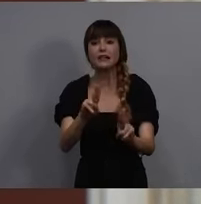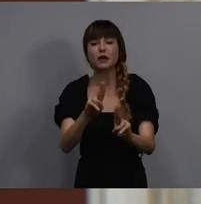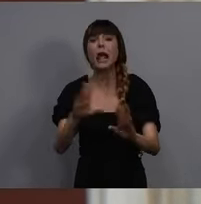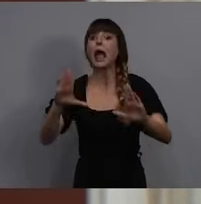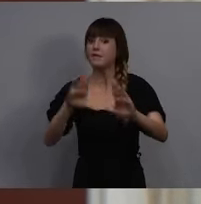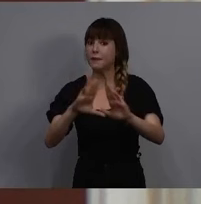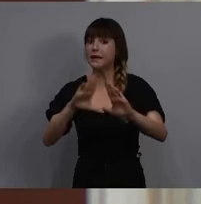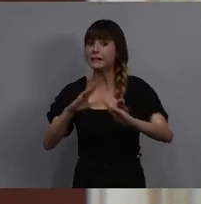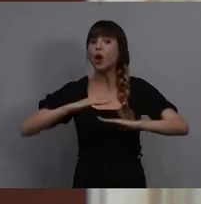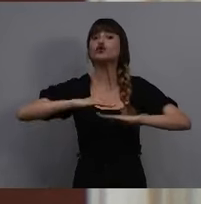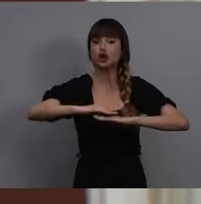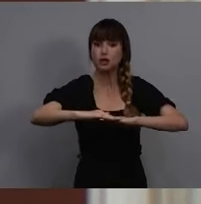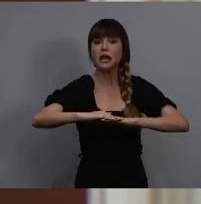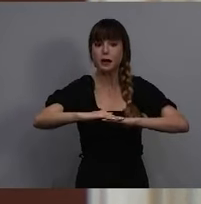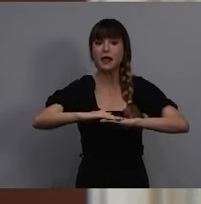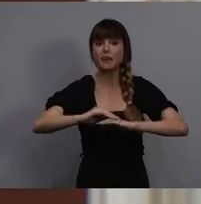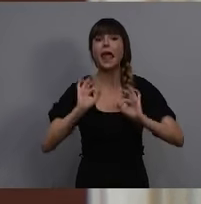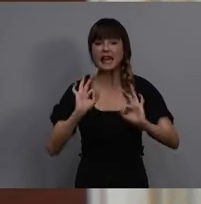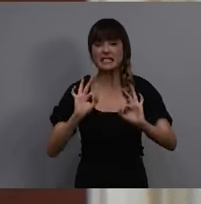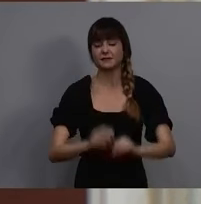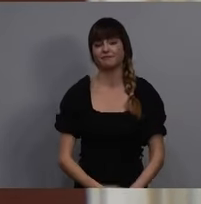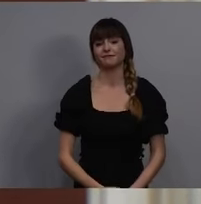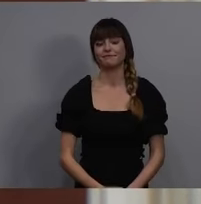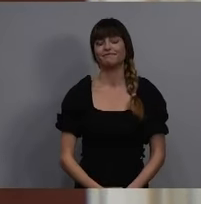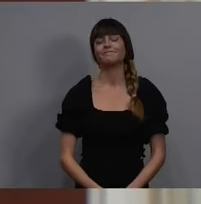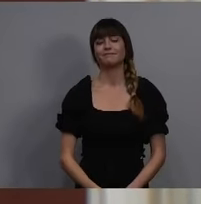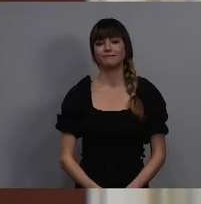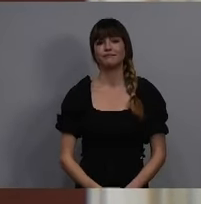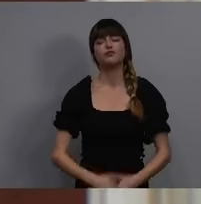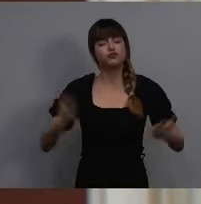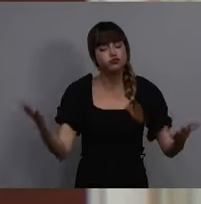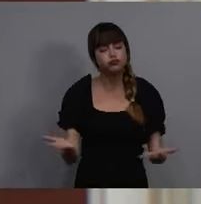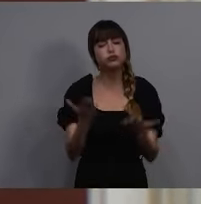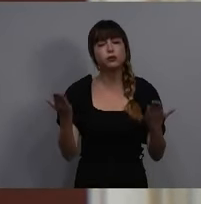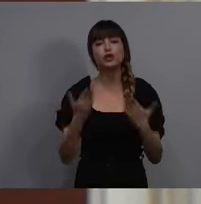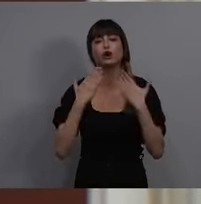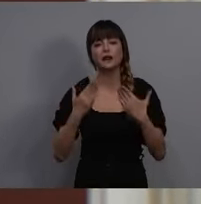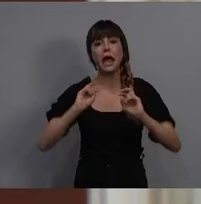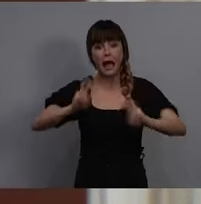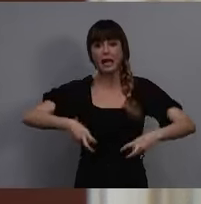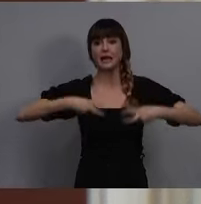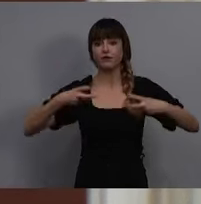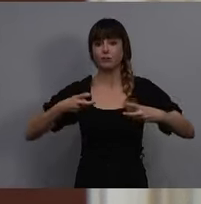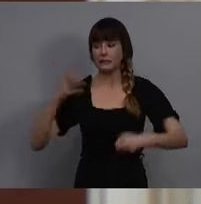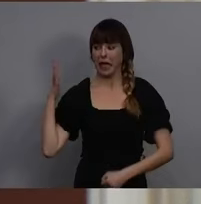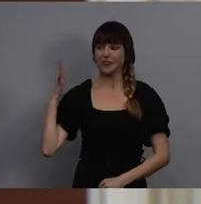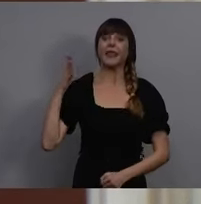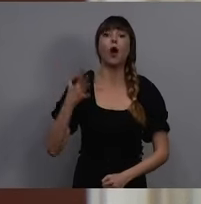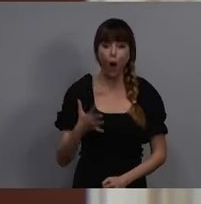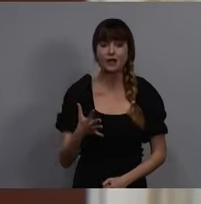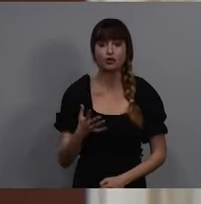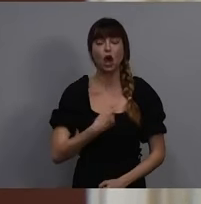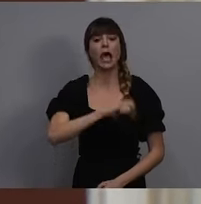en sostenibilidad gracias a todo este gran impulso reformista durante estos últimos 5 años